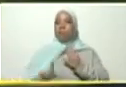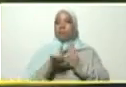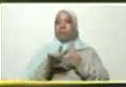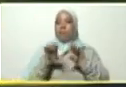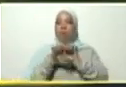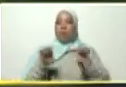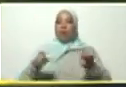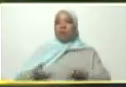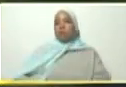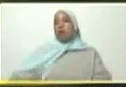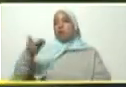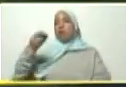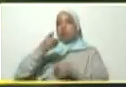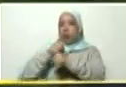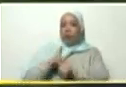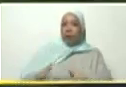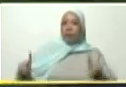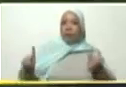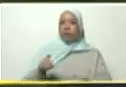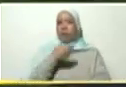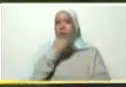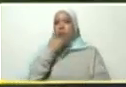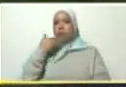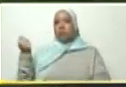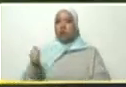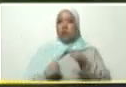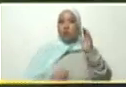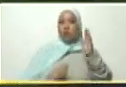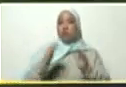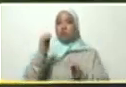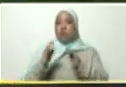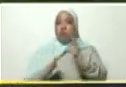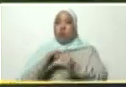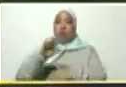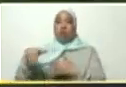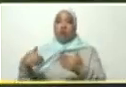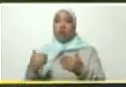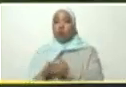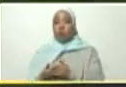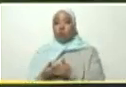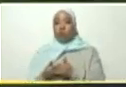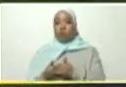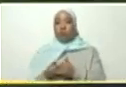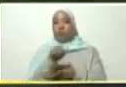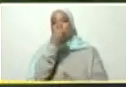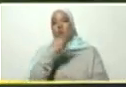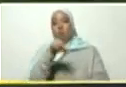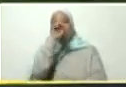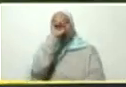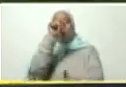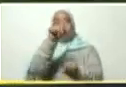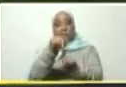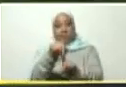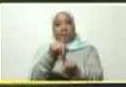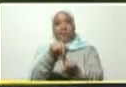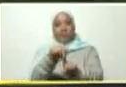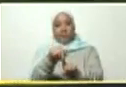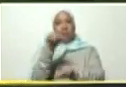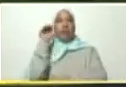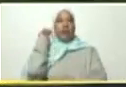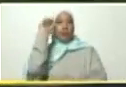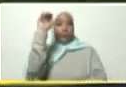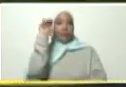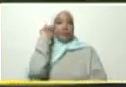la educación más democrática y mejor organizada de todo el país eso es una buena señal porque es una señal hacia el